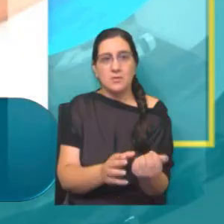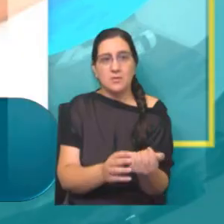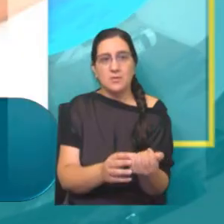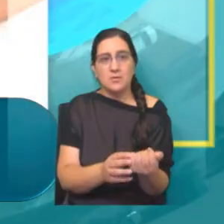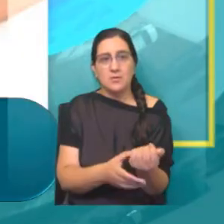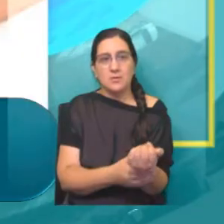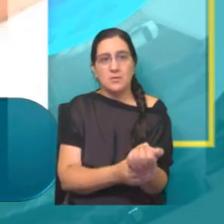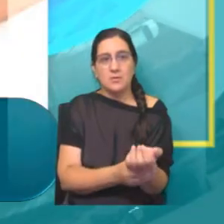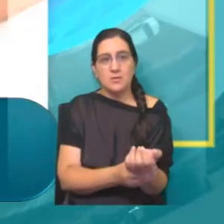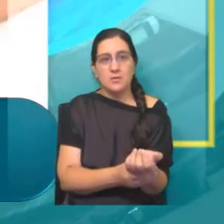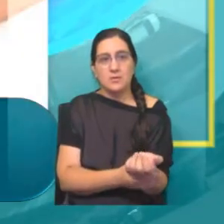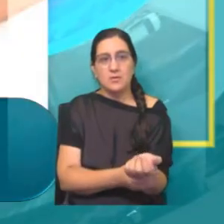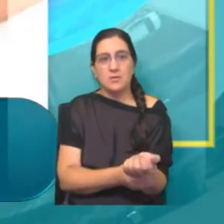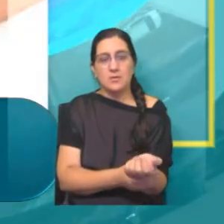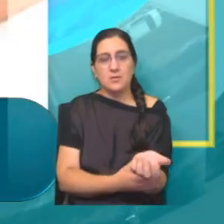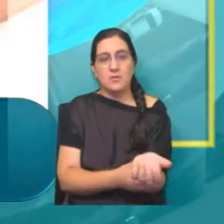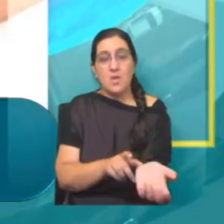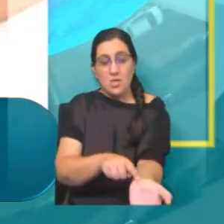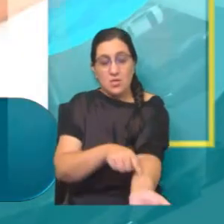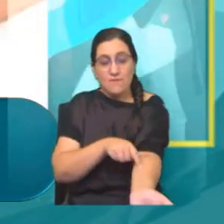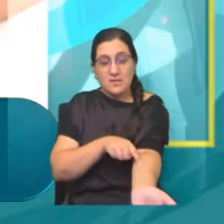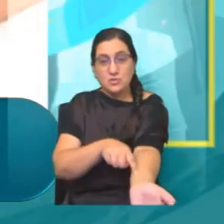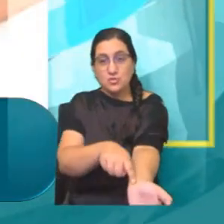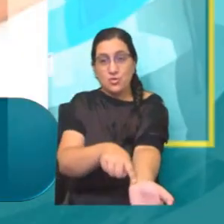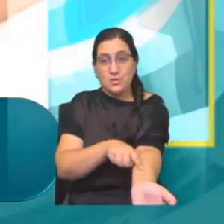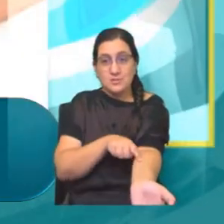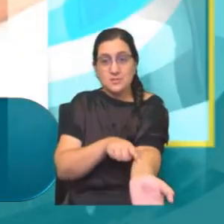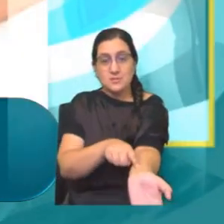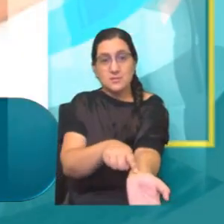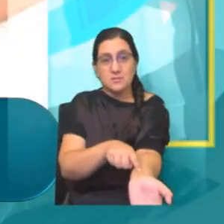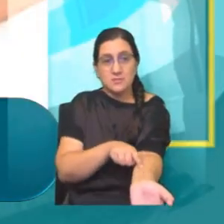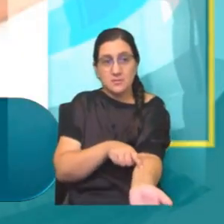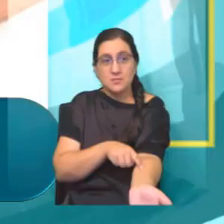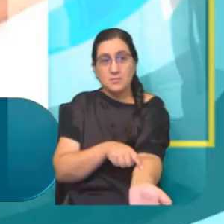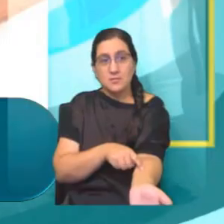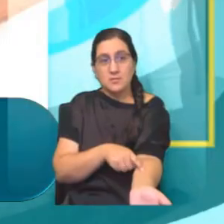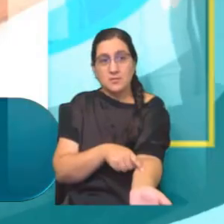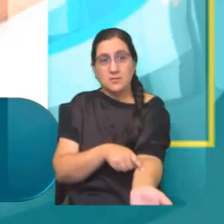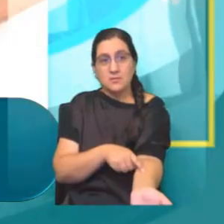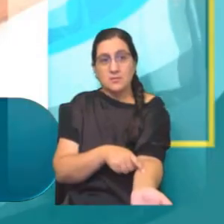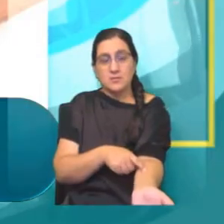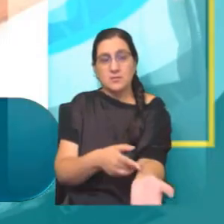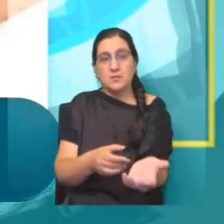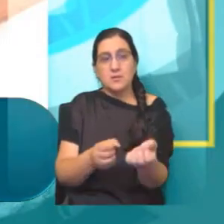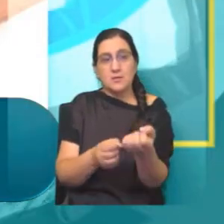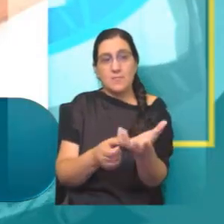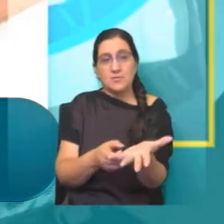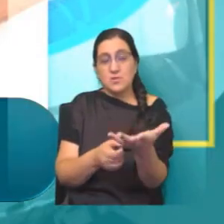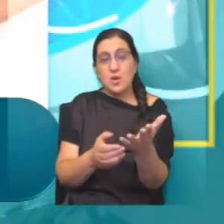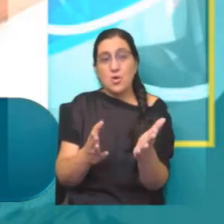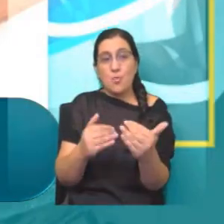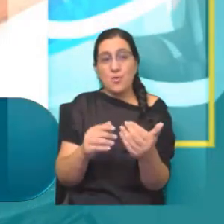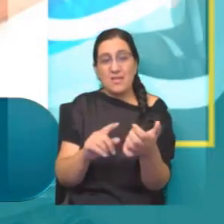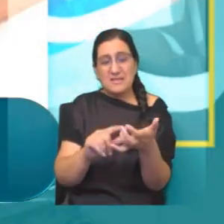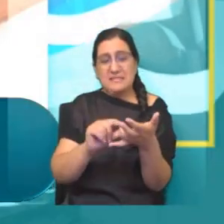flexores. Lo que pasa en este caso es que uno de los flexores se tranca en la polea A1 y queda este dedo en gatillo que la persona no lo puede destrancar